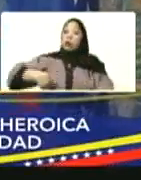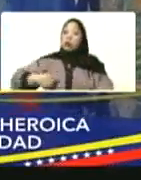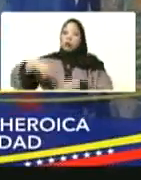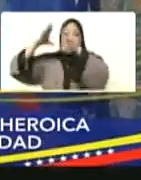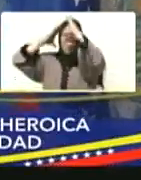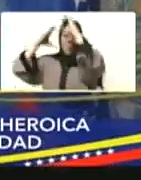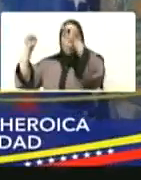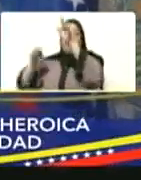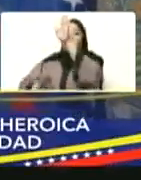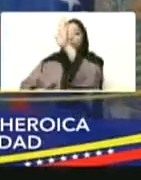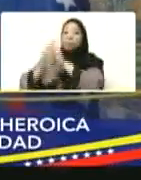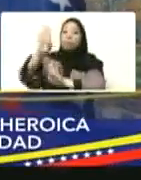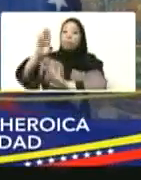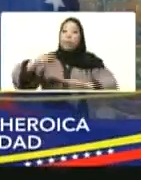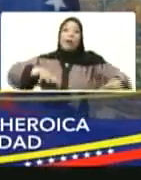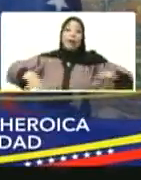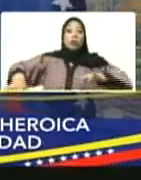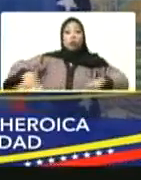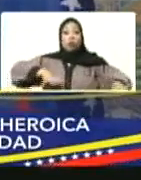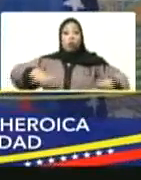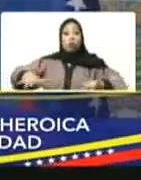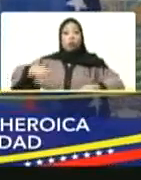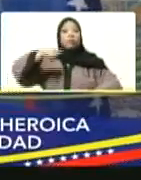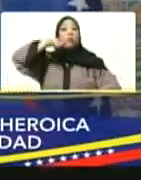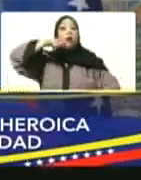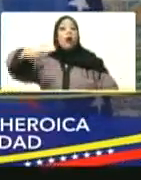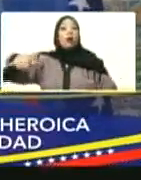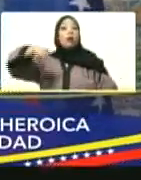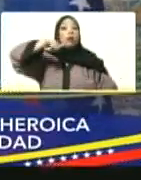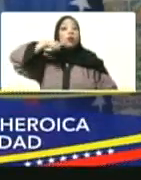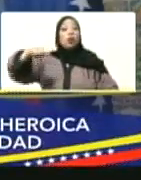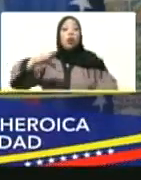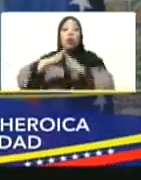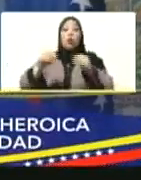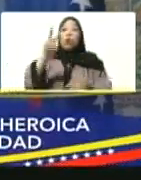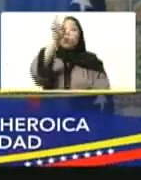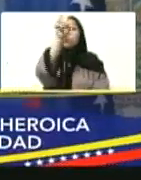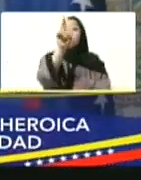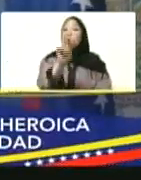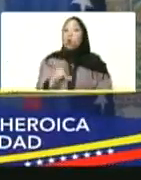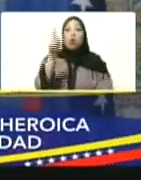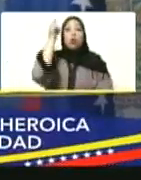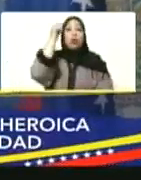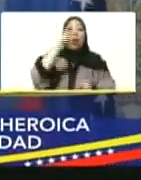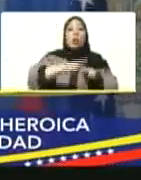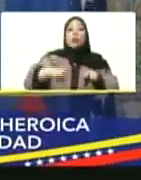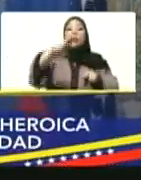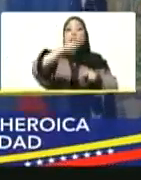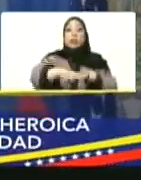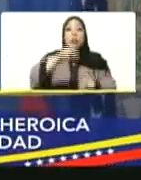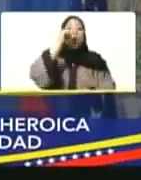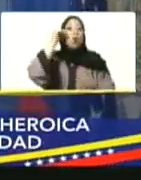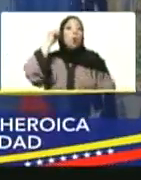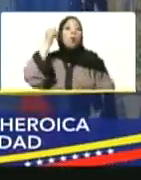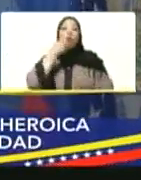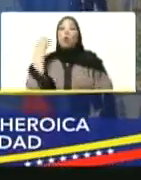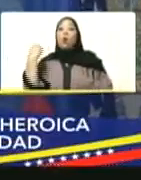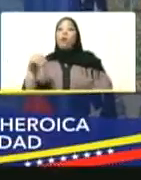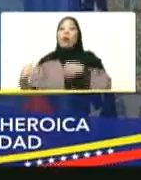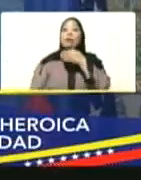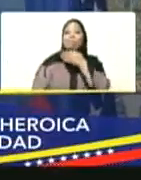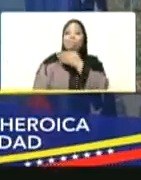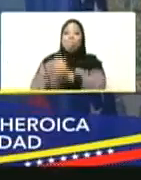cancillerías para denunciar los crímenes que a diario se cometen contra niños, niñas, mujeres y jóvenes